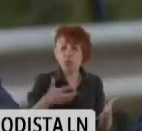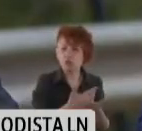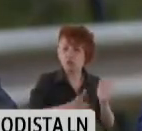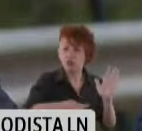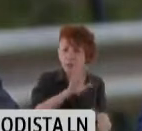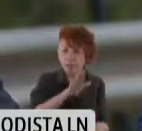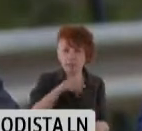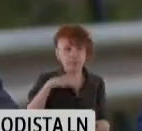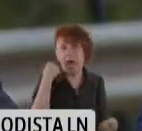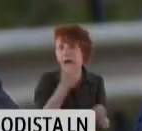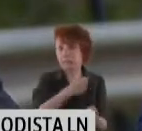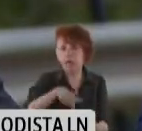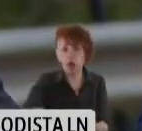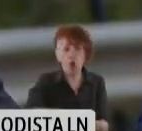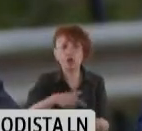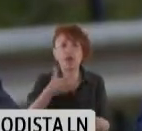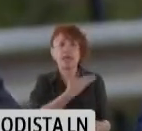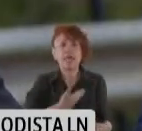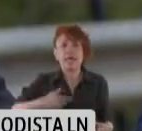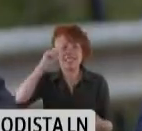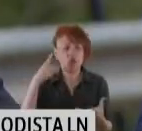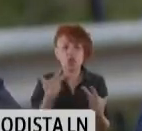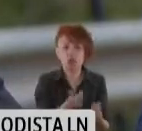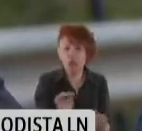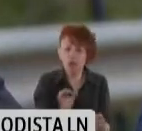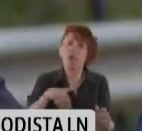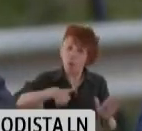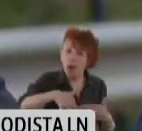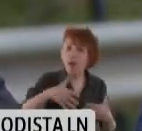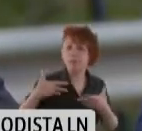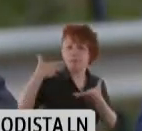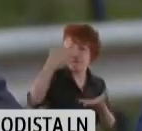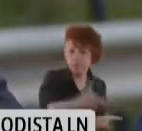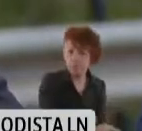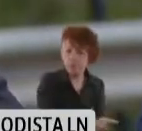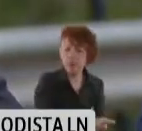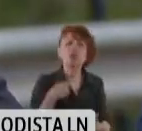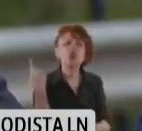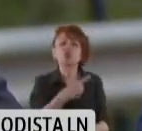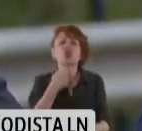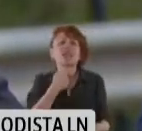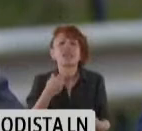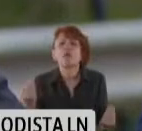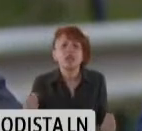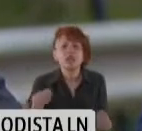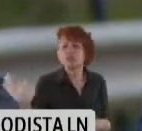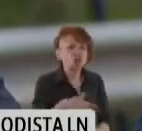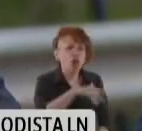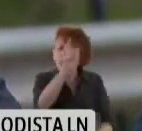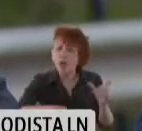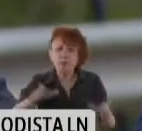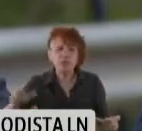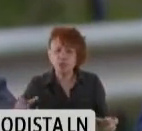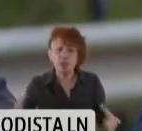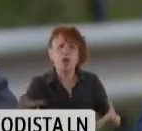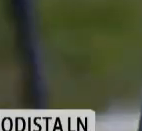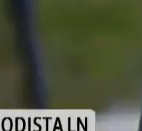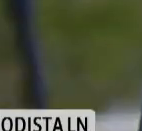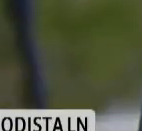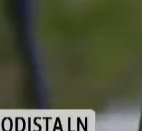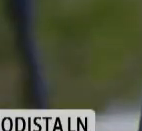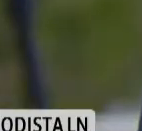tenés el dólar caliente, tenés vencimientos de deuda fuertísimos a partir del segundo trimestre. Entonces, su